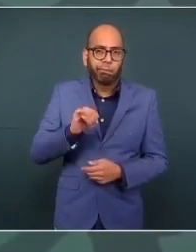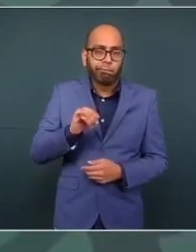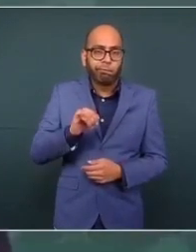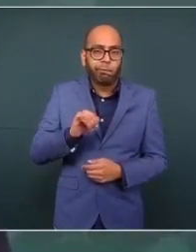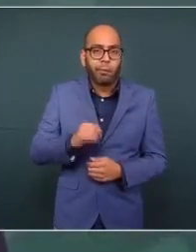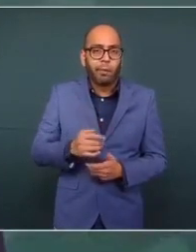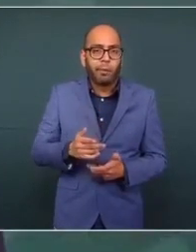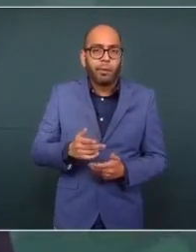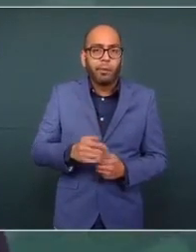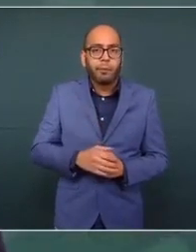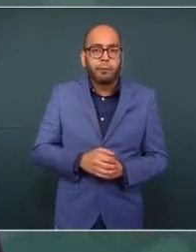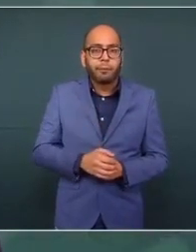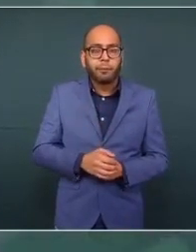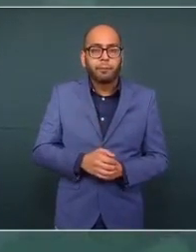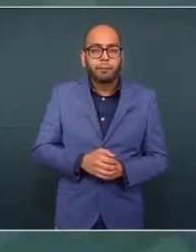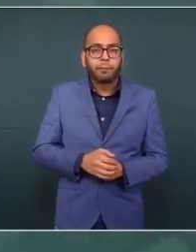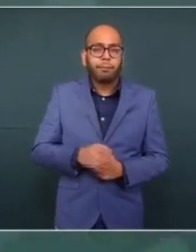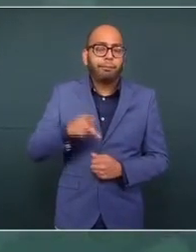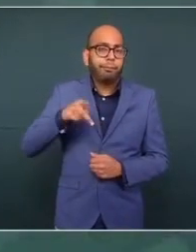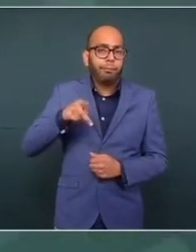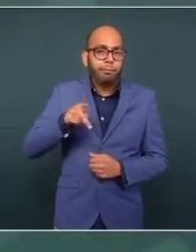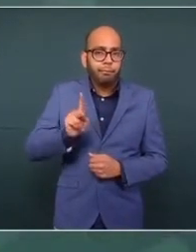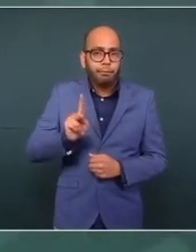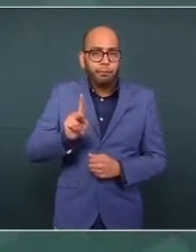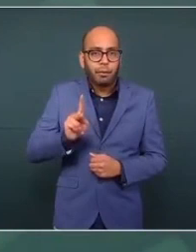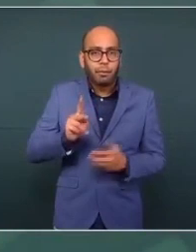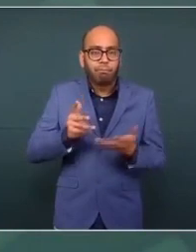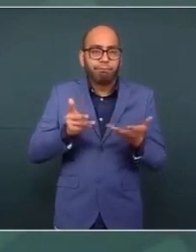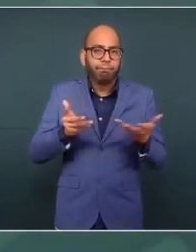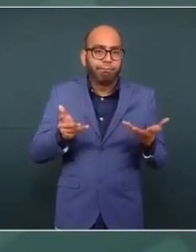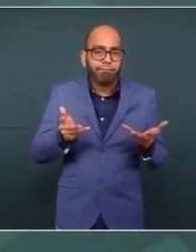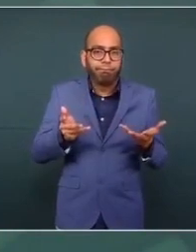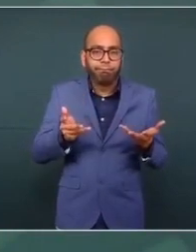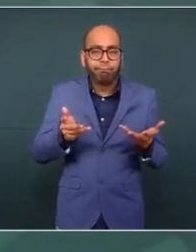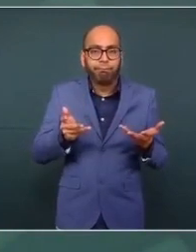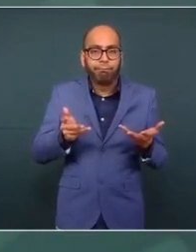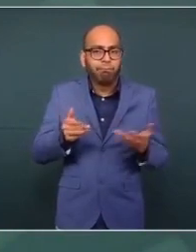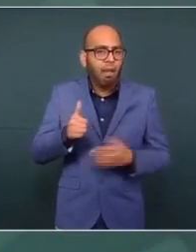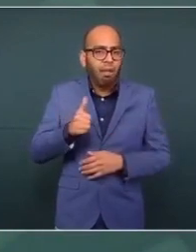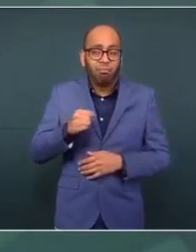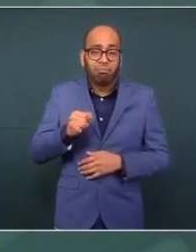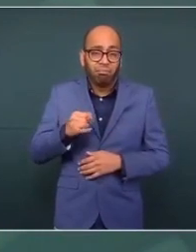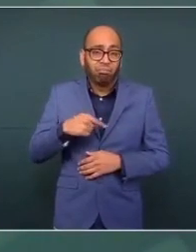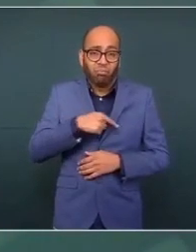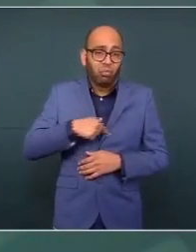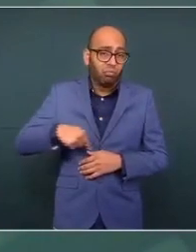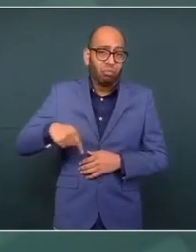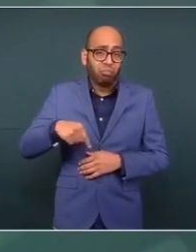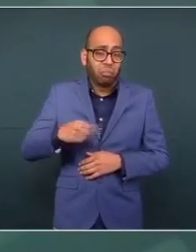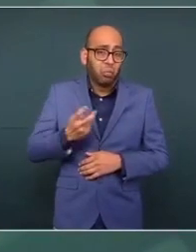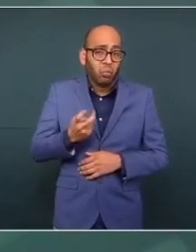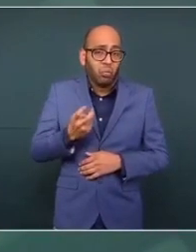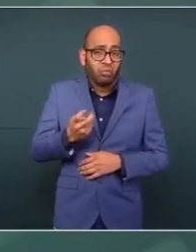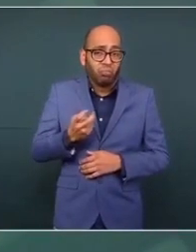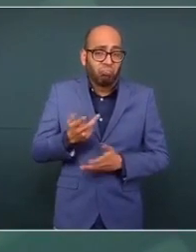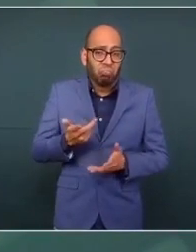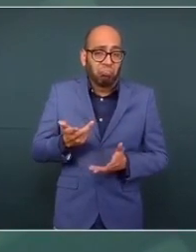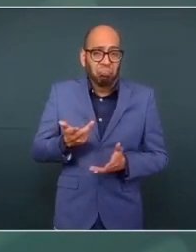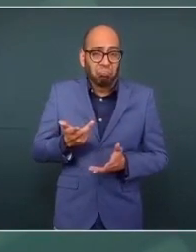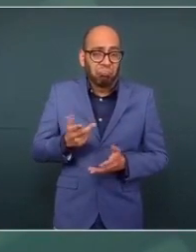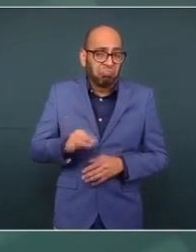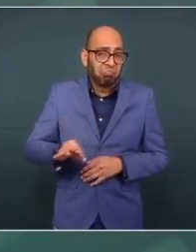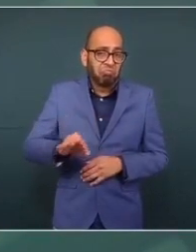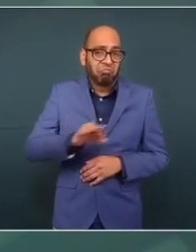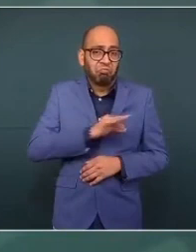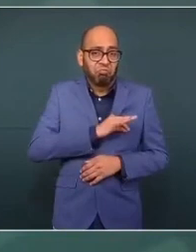pase, pero es por lo que estamos llevando a cabo de buena